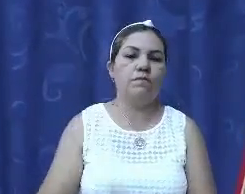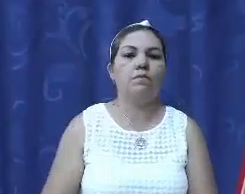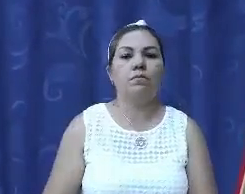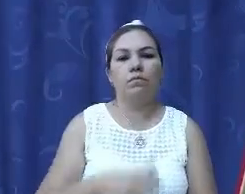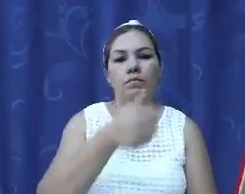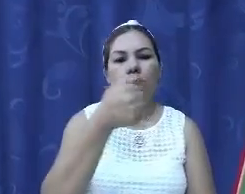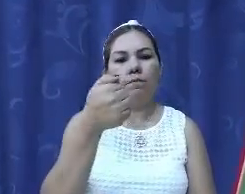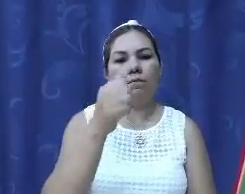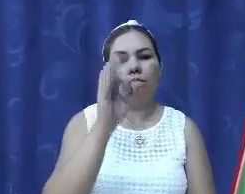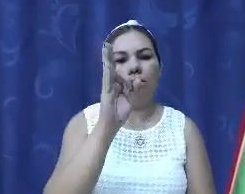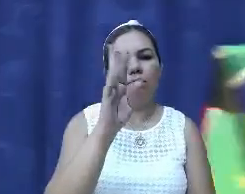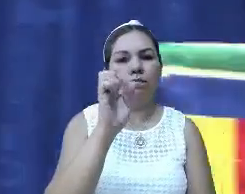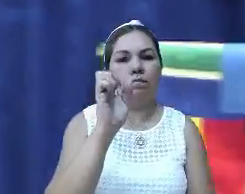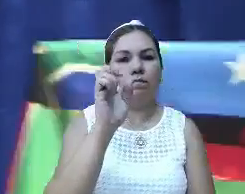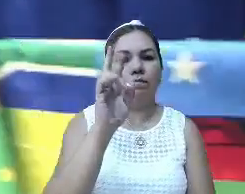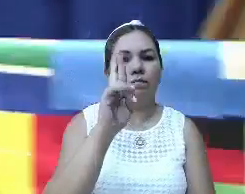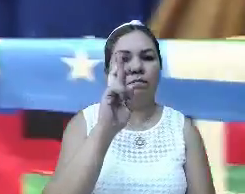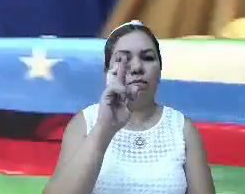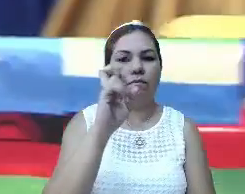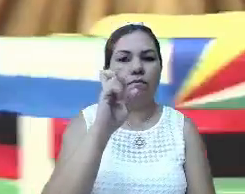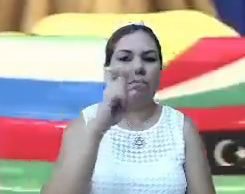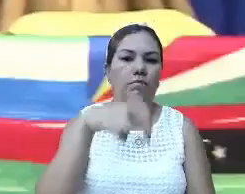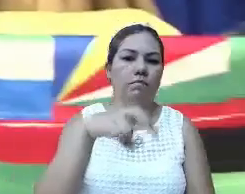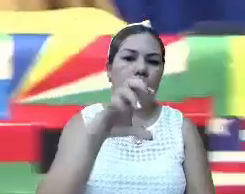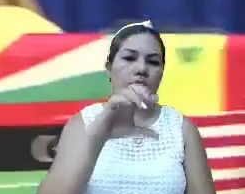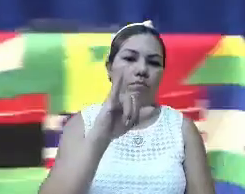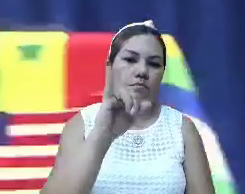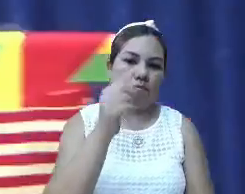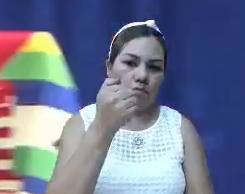Y esas adherencias es la preocupación.